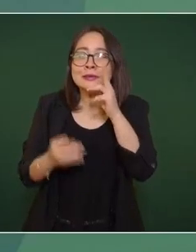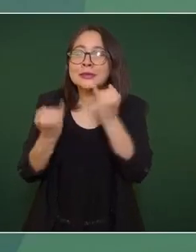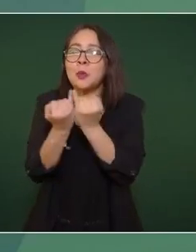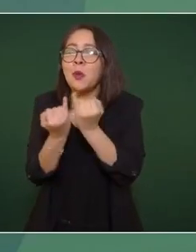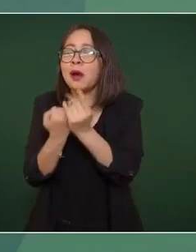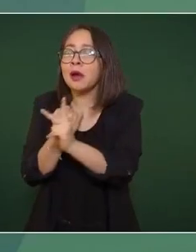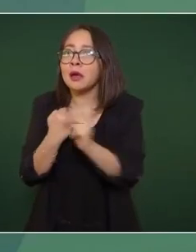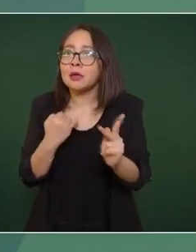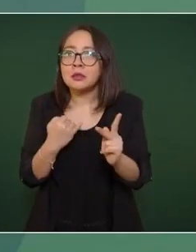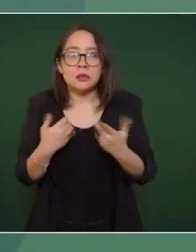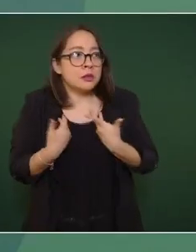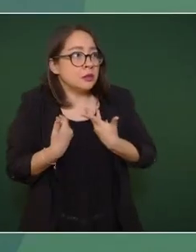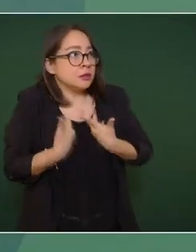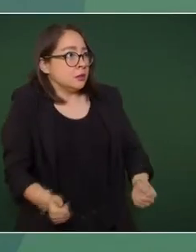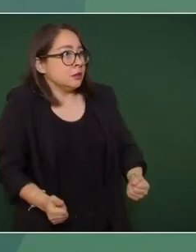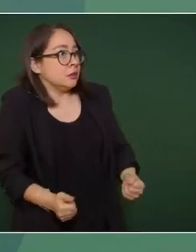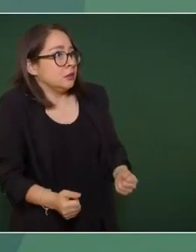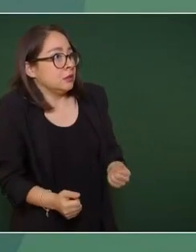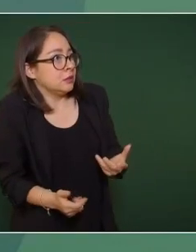se espantan.